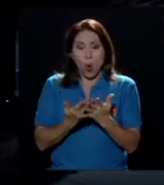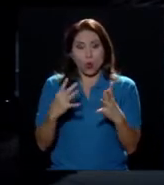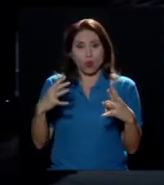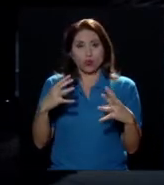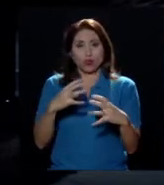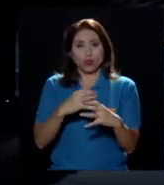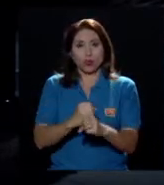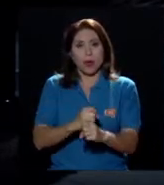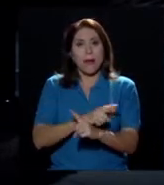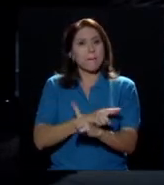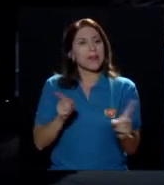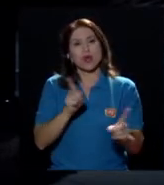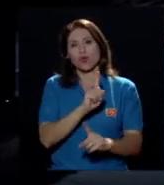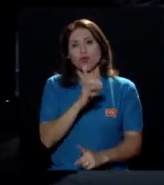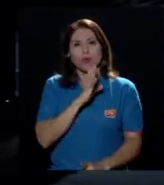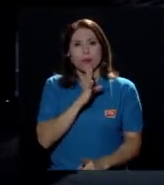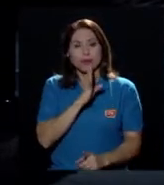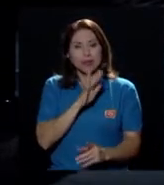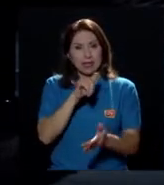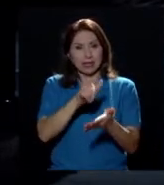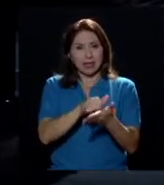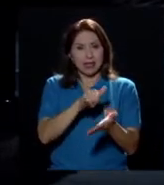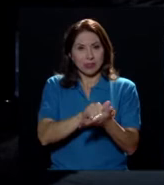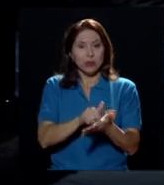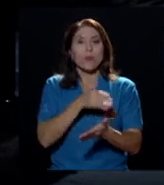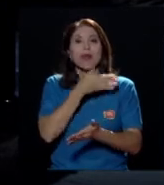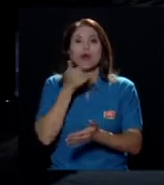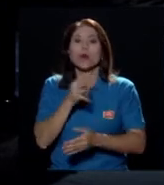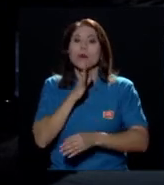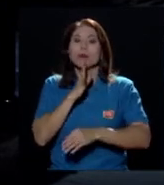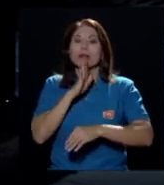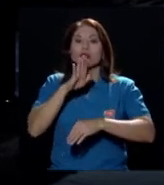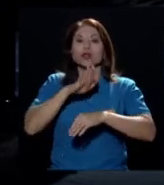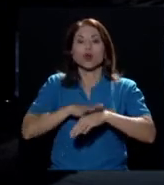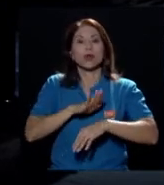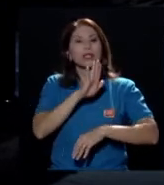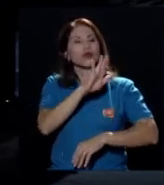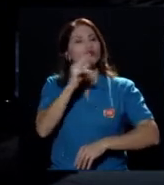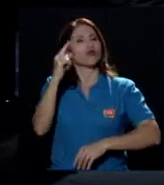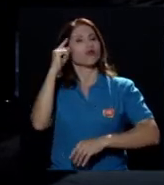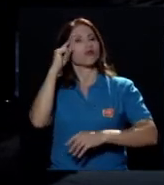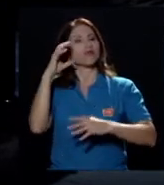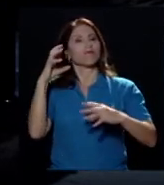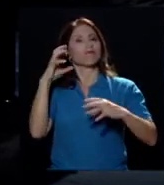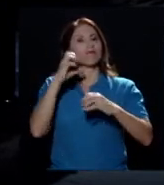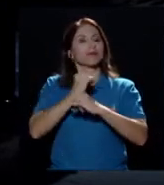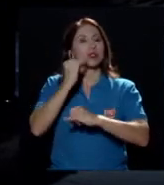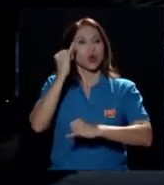no vamos a los detalles, sino más bien a las conclusiones que usted